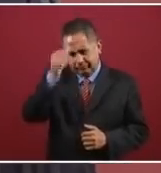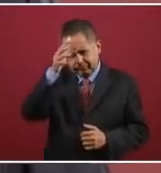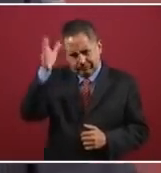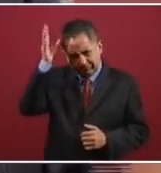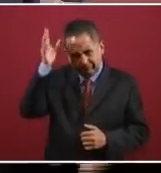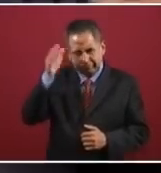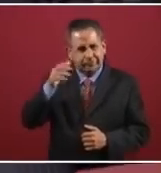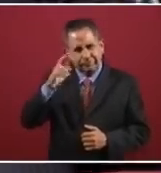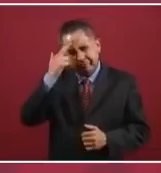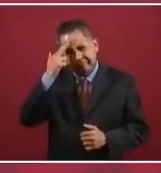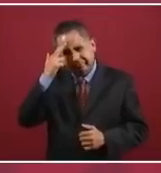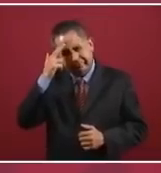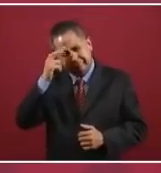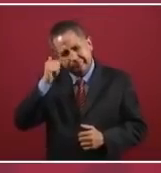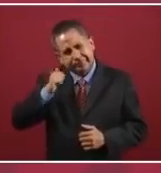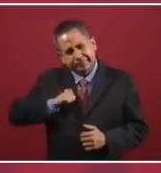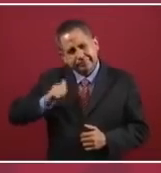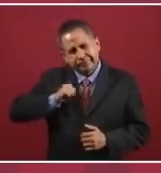cuando